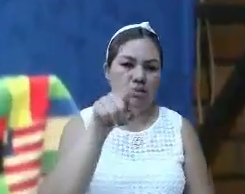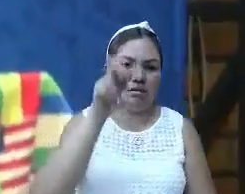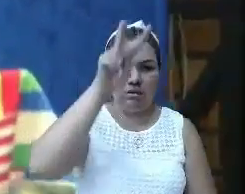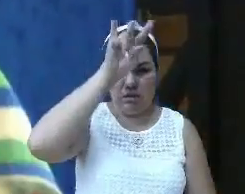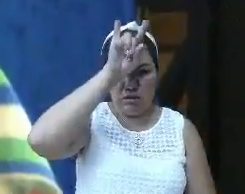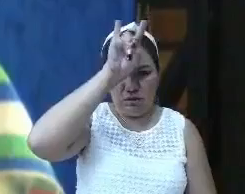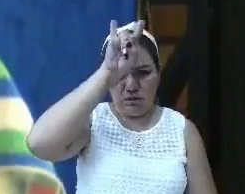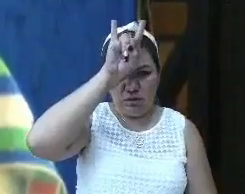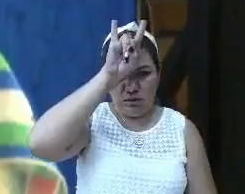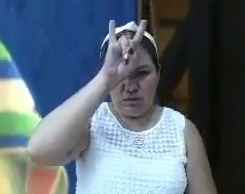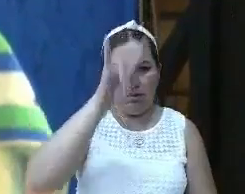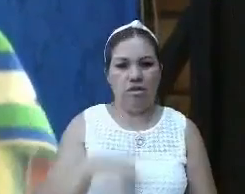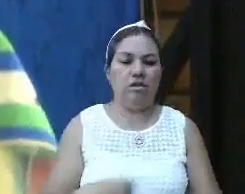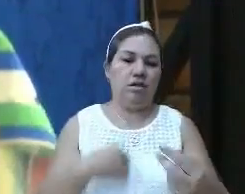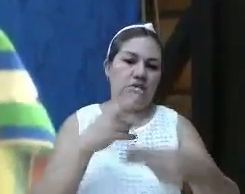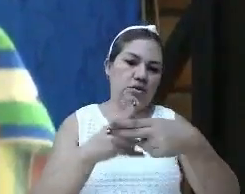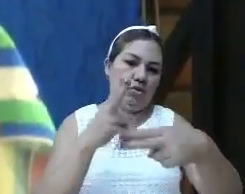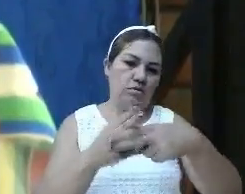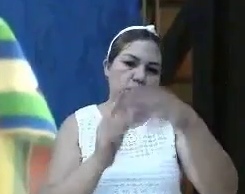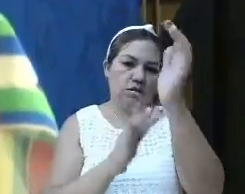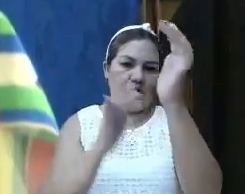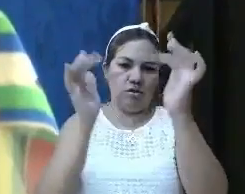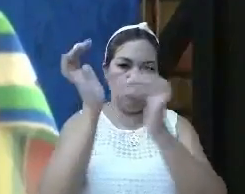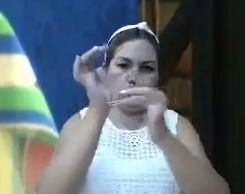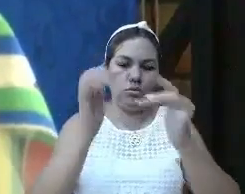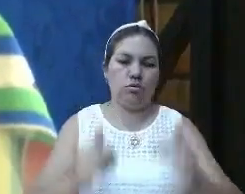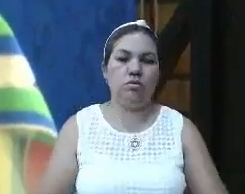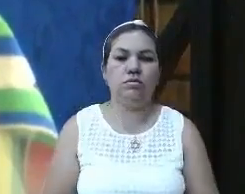En el nombre de Jesús.